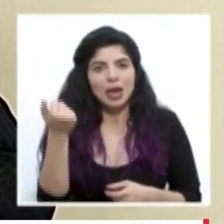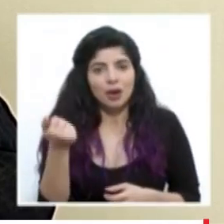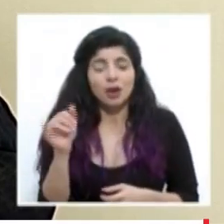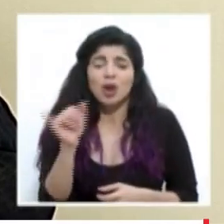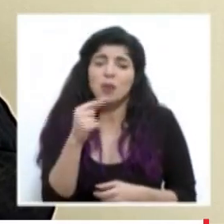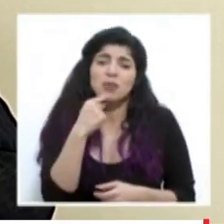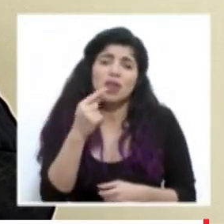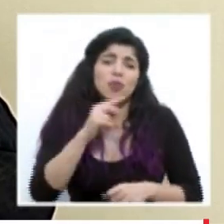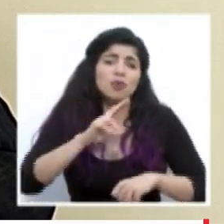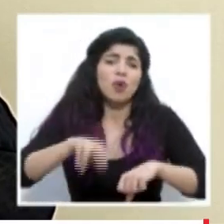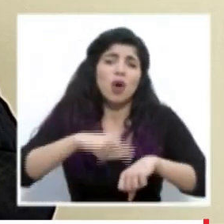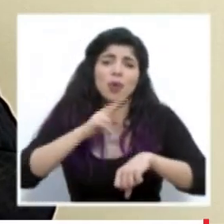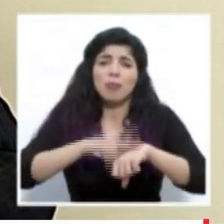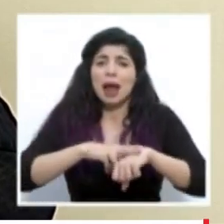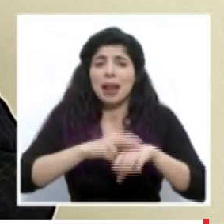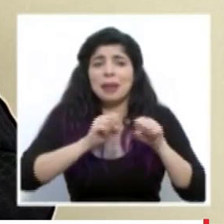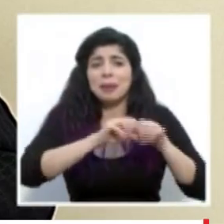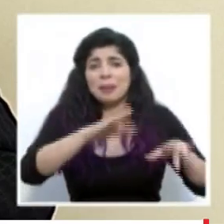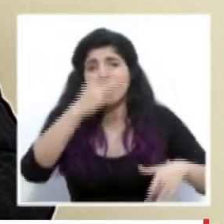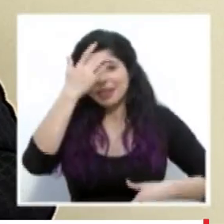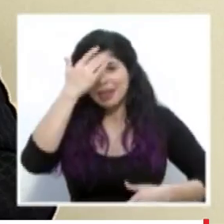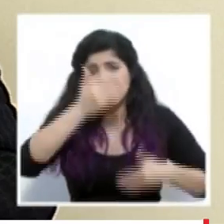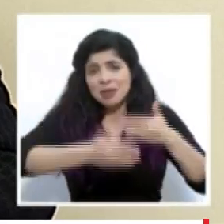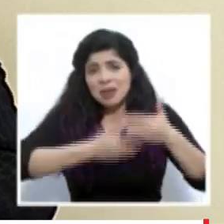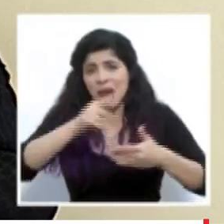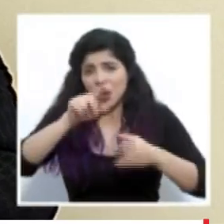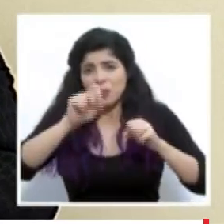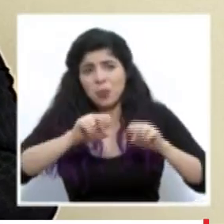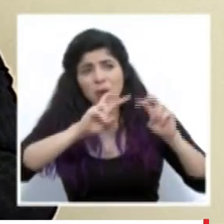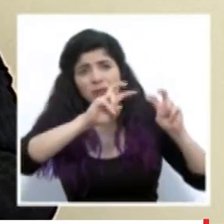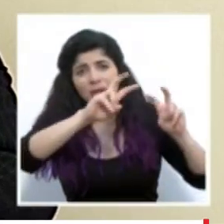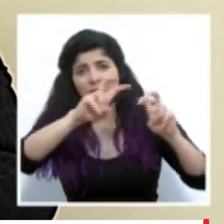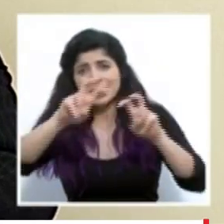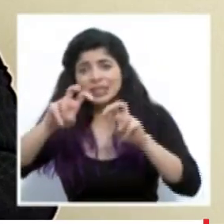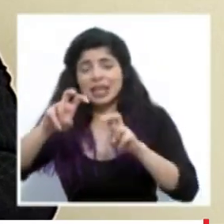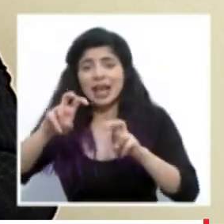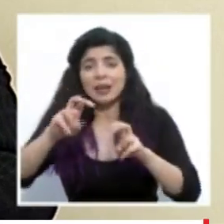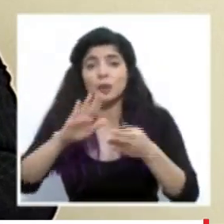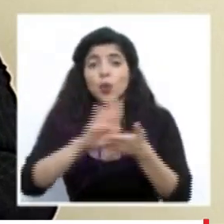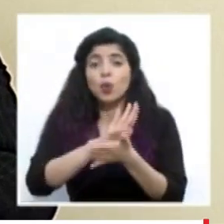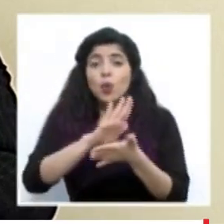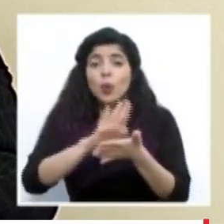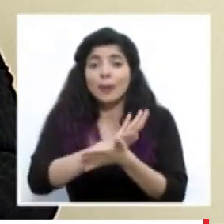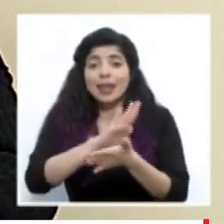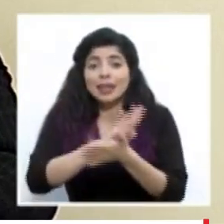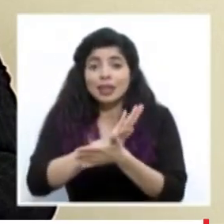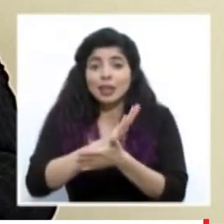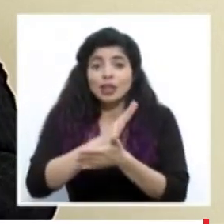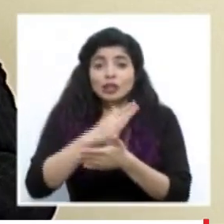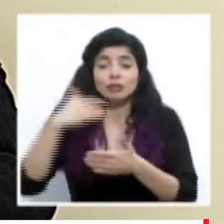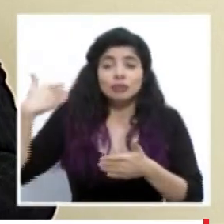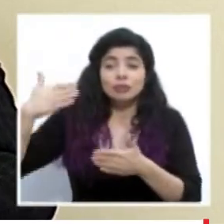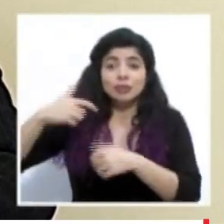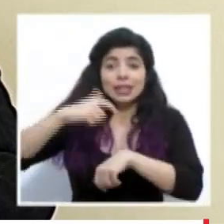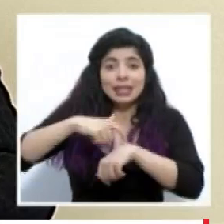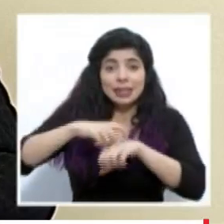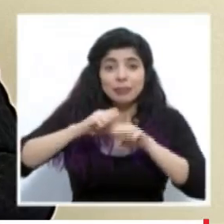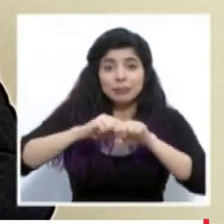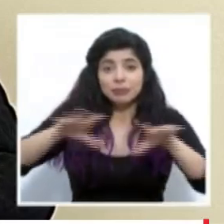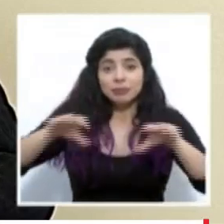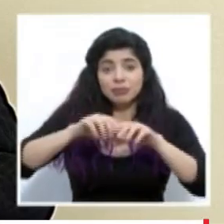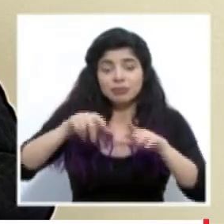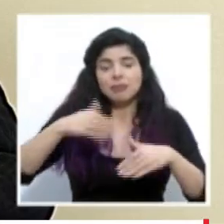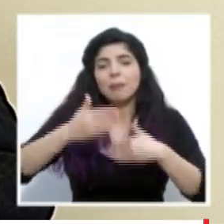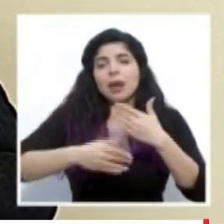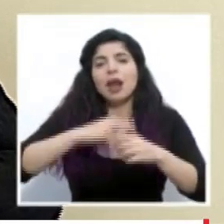le digo, normal dentro del avance de una epidemia. Ustedes lo pueden revisar en las documentaciones que se han dado a lo largo del tiempo. Es parte